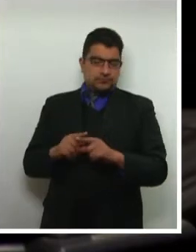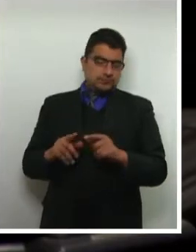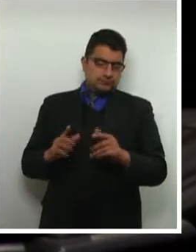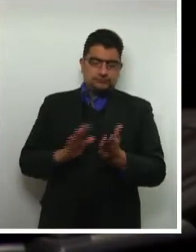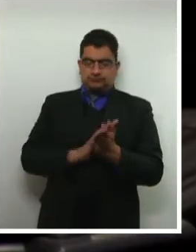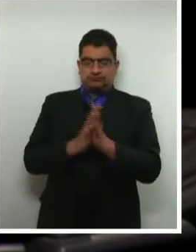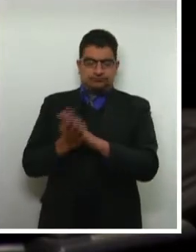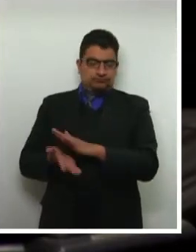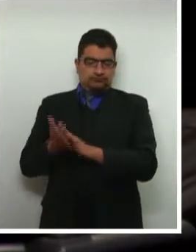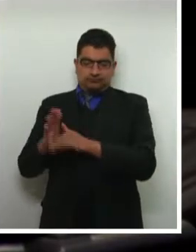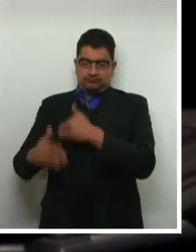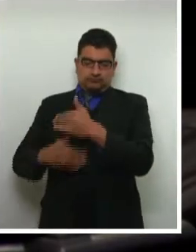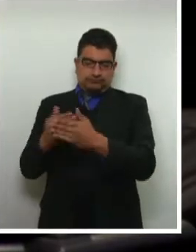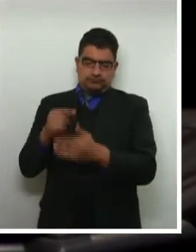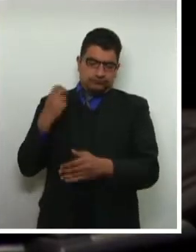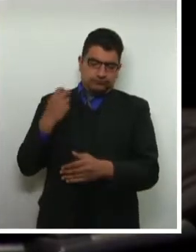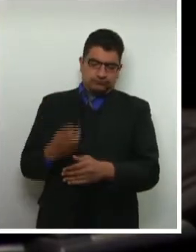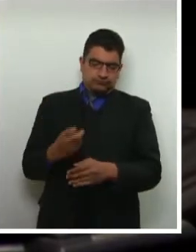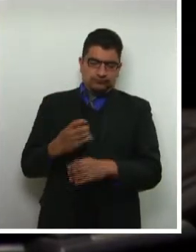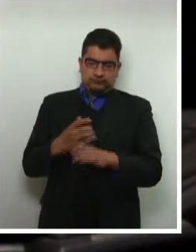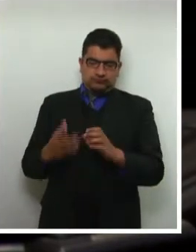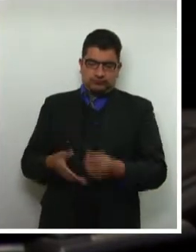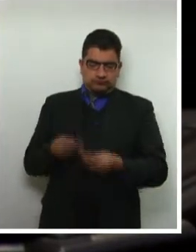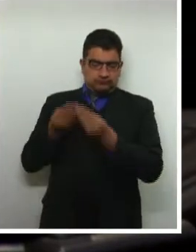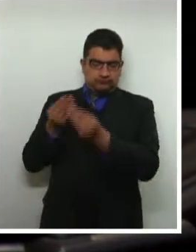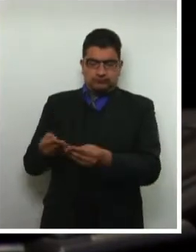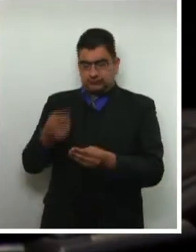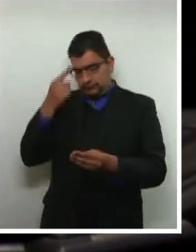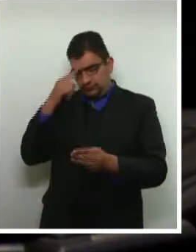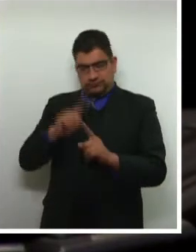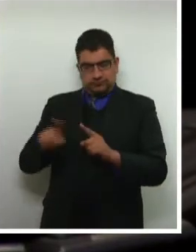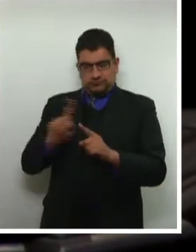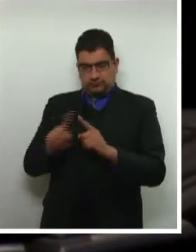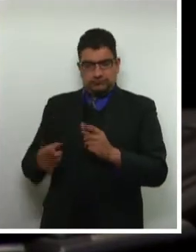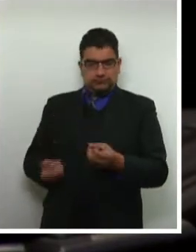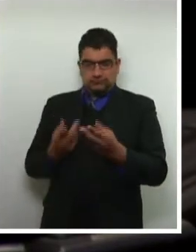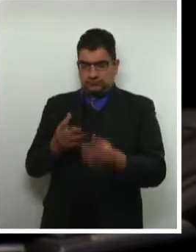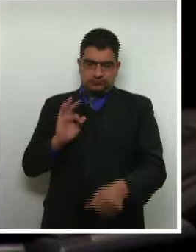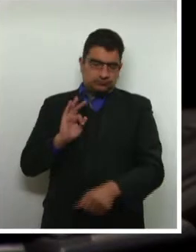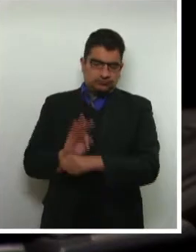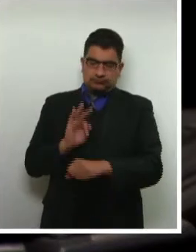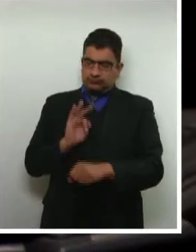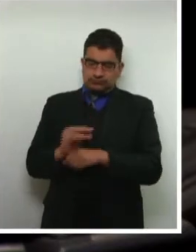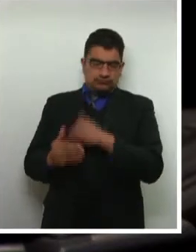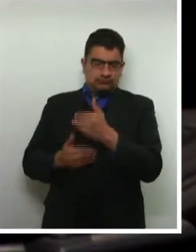difusión de dicho patrimonio para emitir las declaratorias de protección.